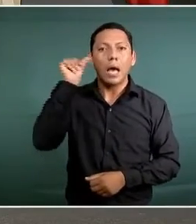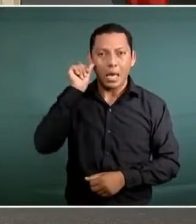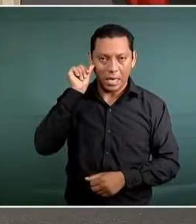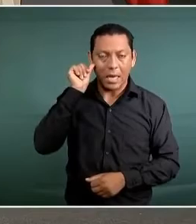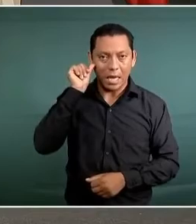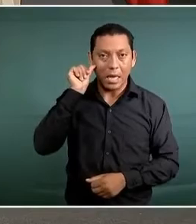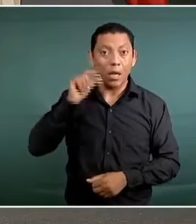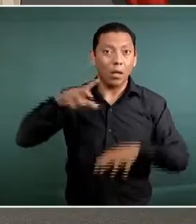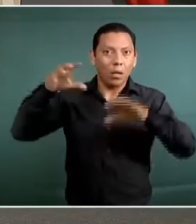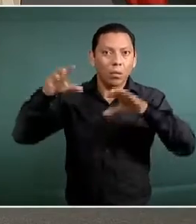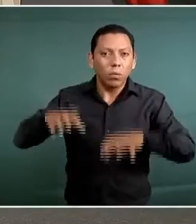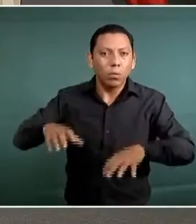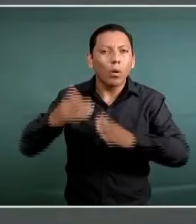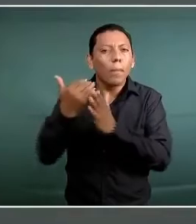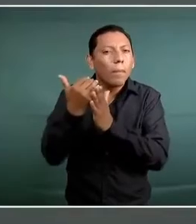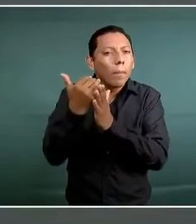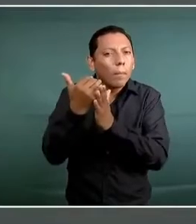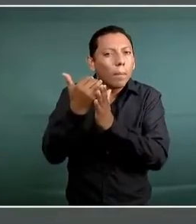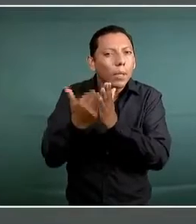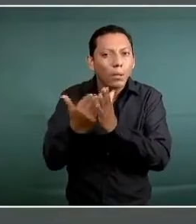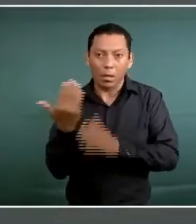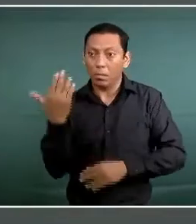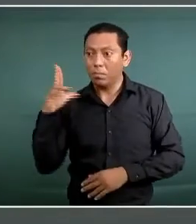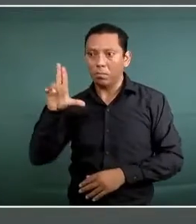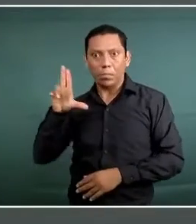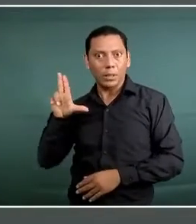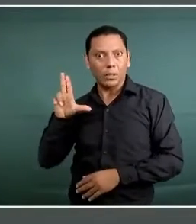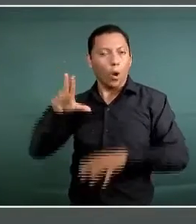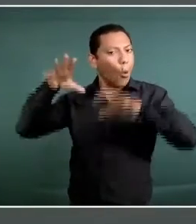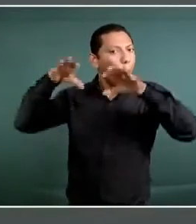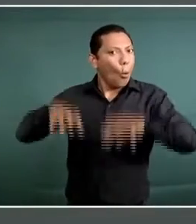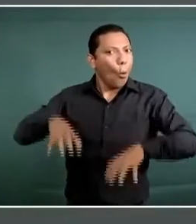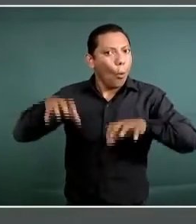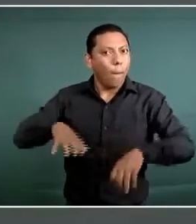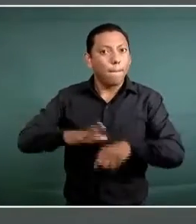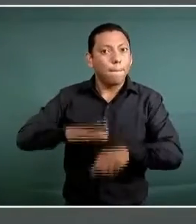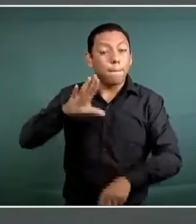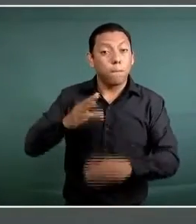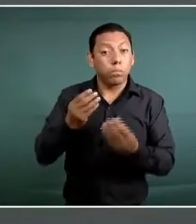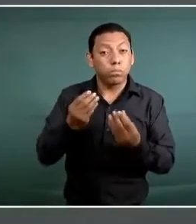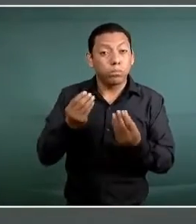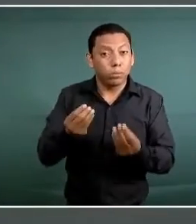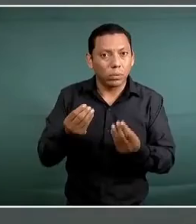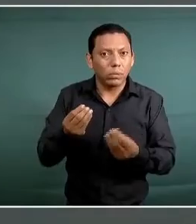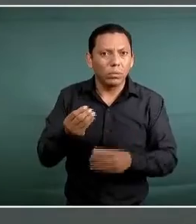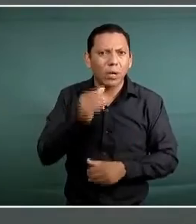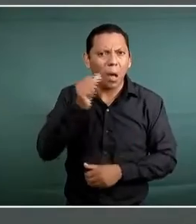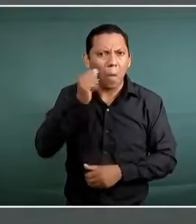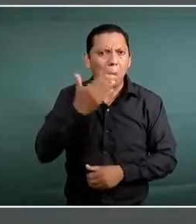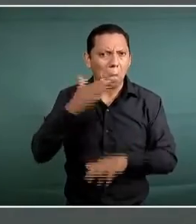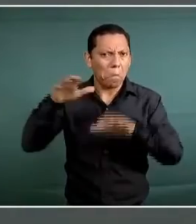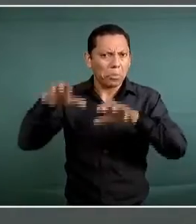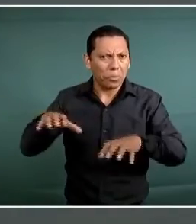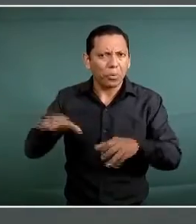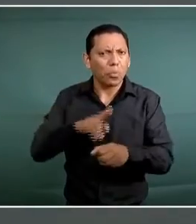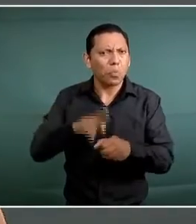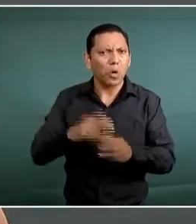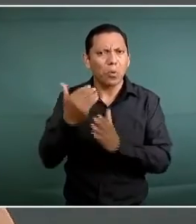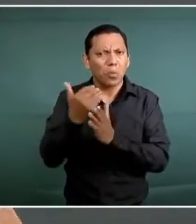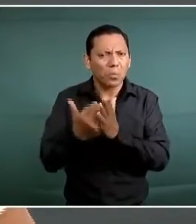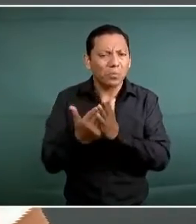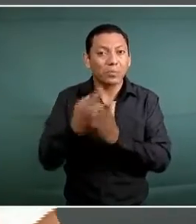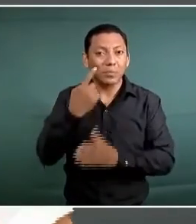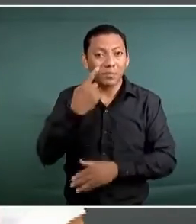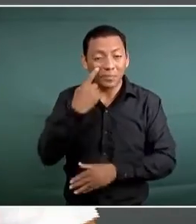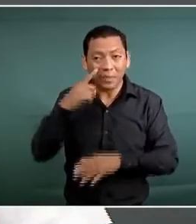llovió menos que el día martes, decir, tuvimos menos precipitación pluvial. Recordar que la